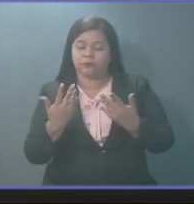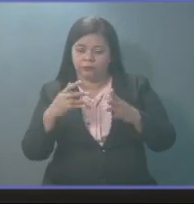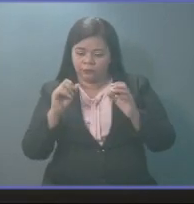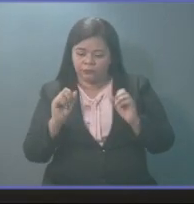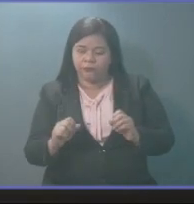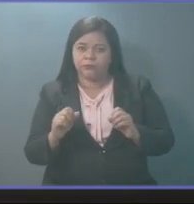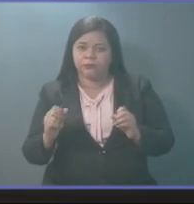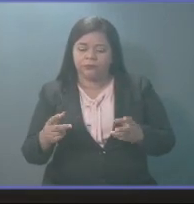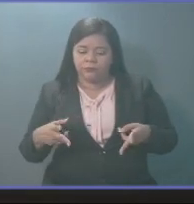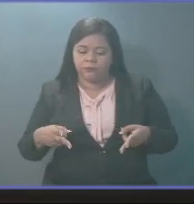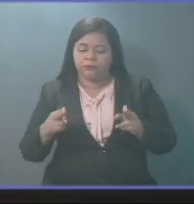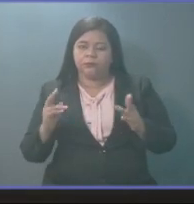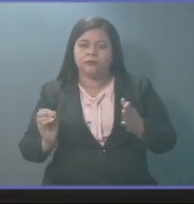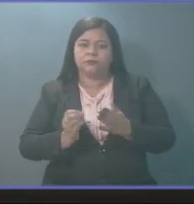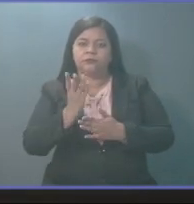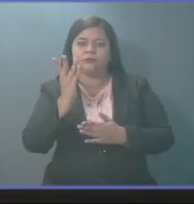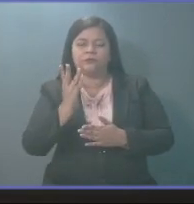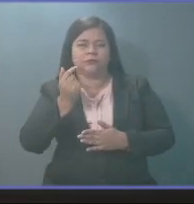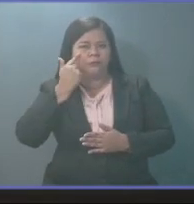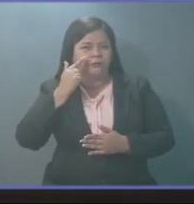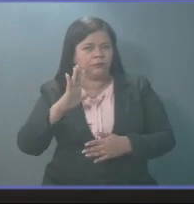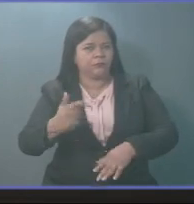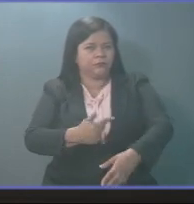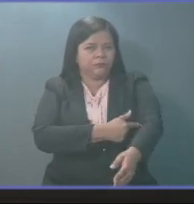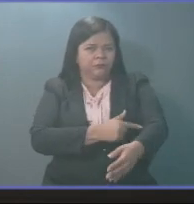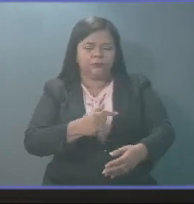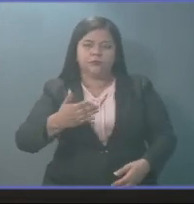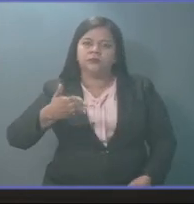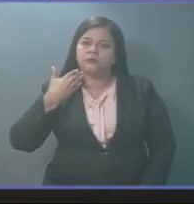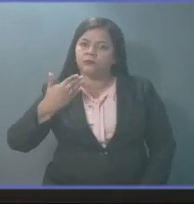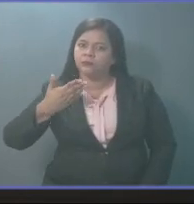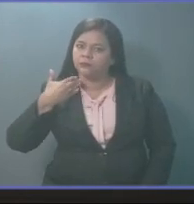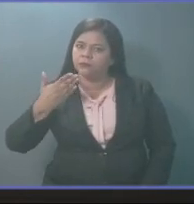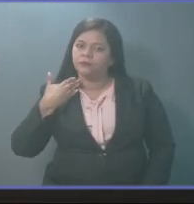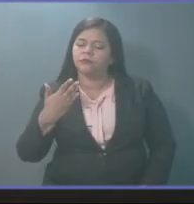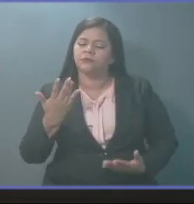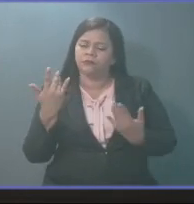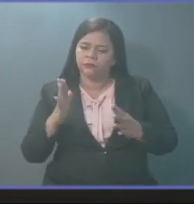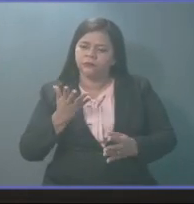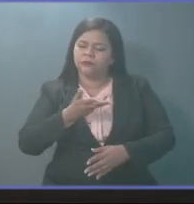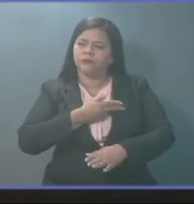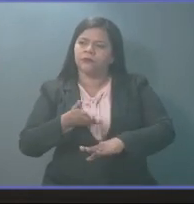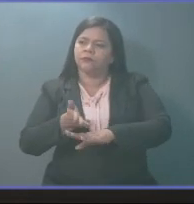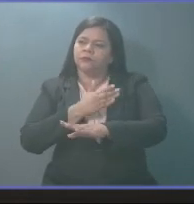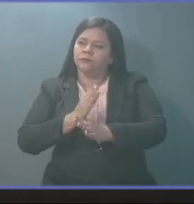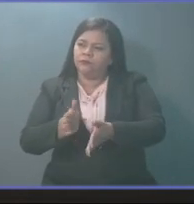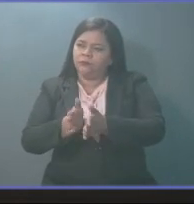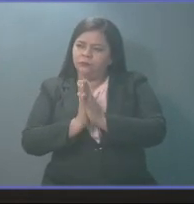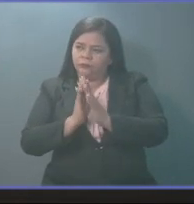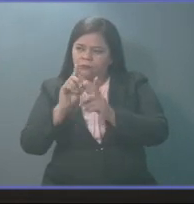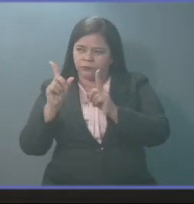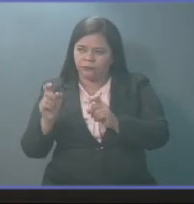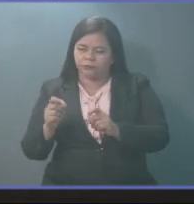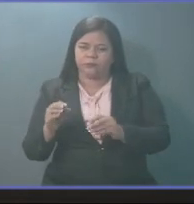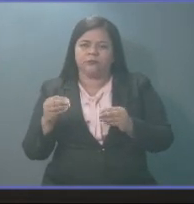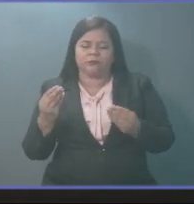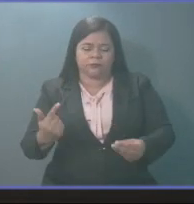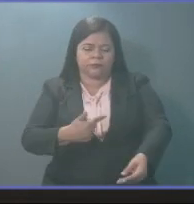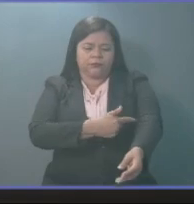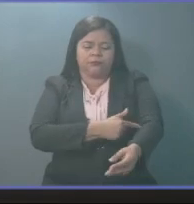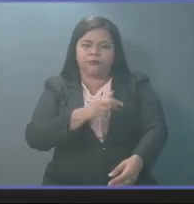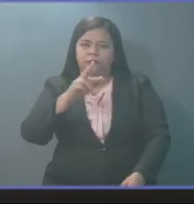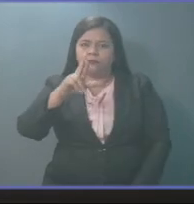inauguren hospitales como el de San Miguel. Hemos pedido cuentas de cómo va el Hospital